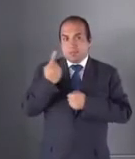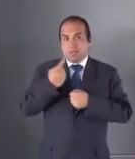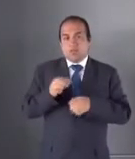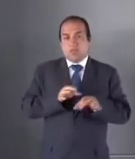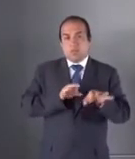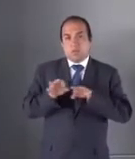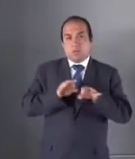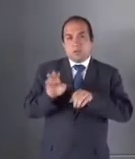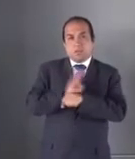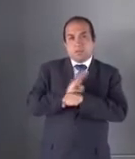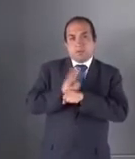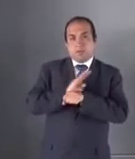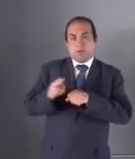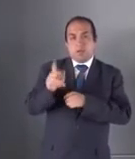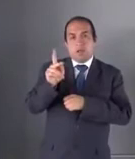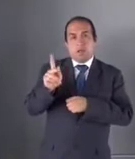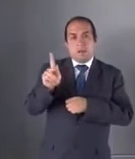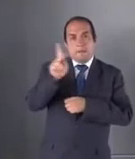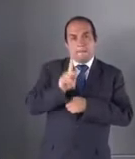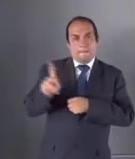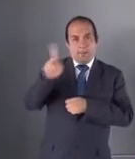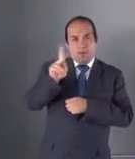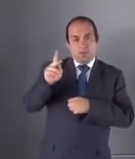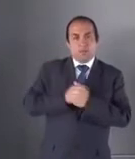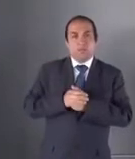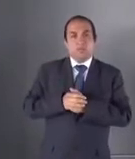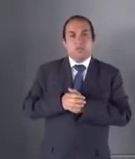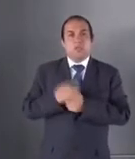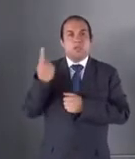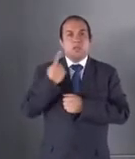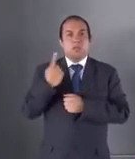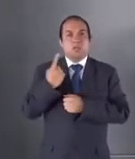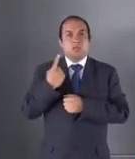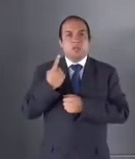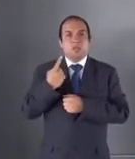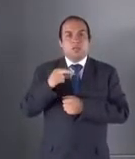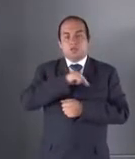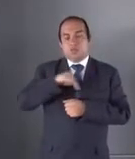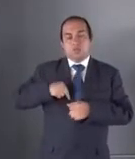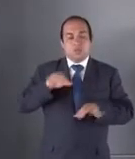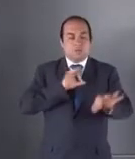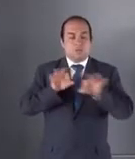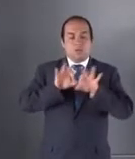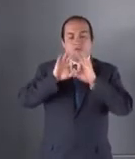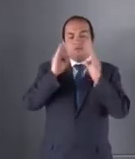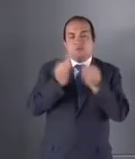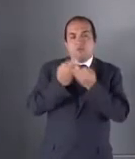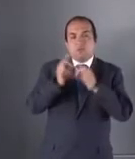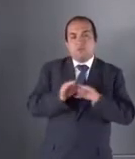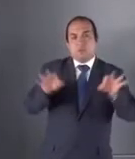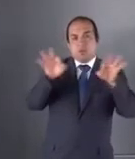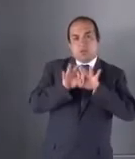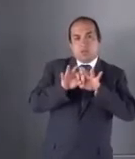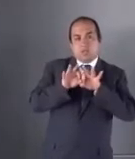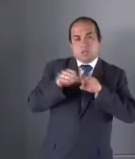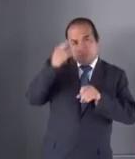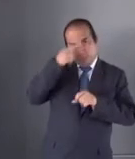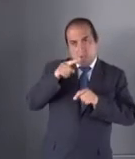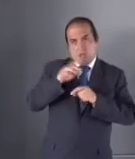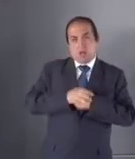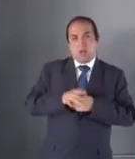de beneficio para la ciudadanía y que al contrario, estamos trabajando de manera muy importante en el rescate ambiental de la Ciudad de